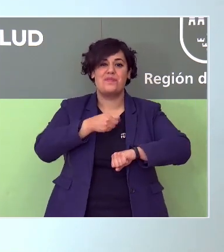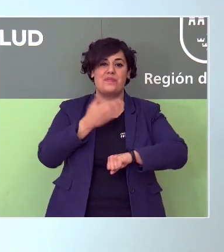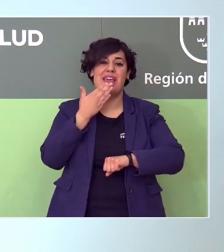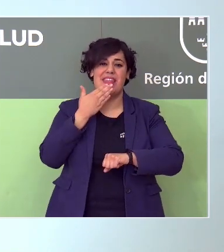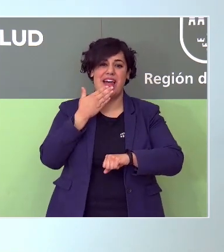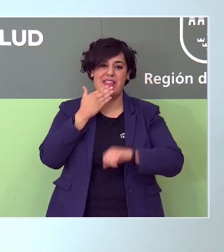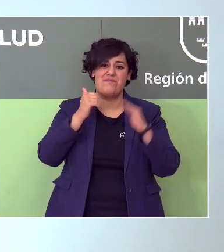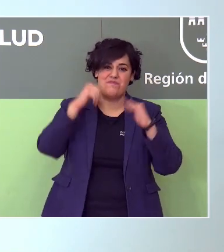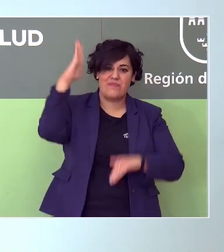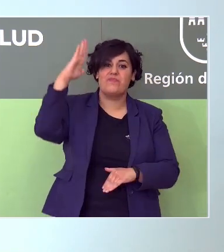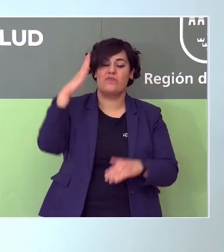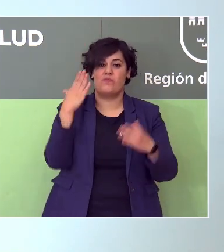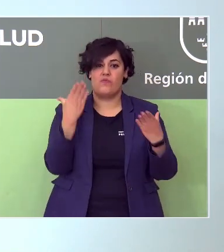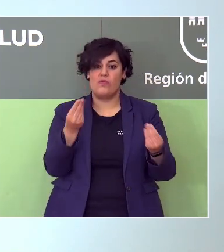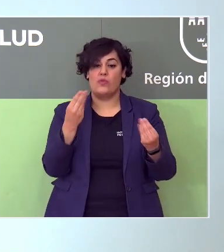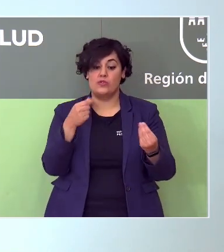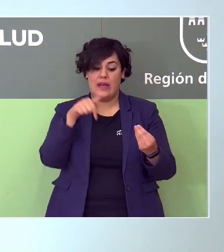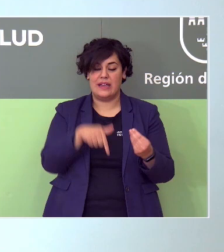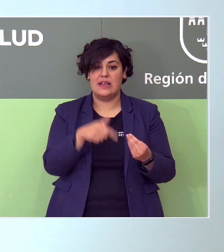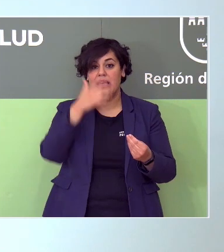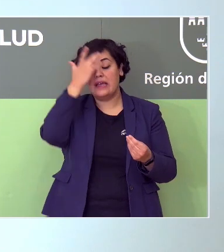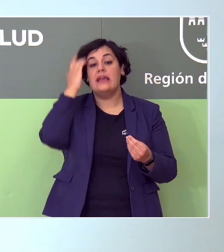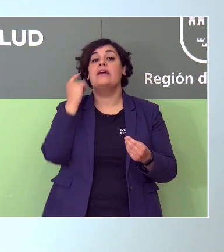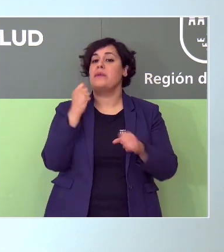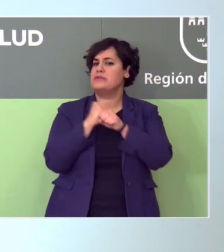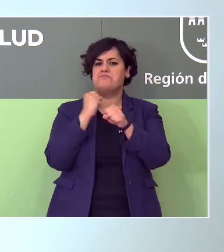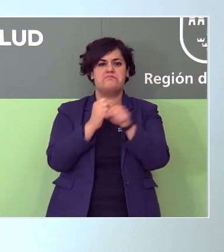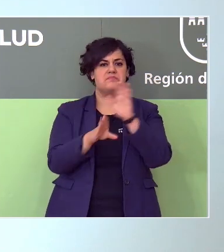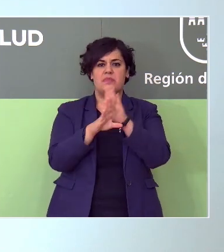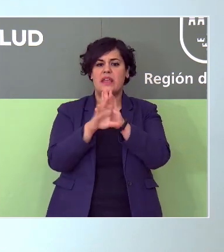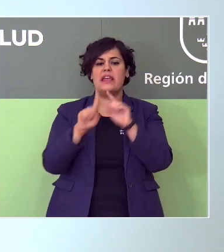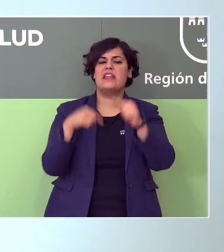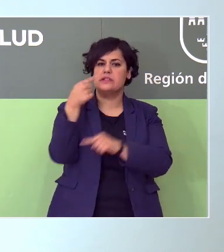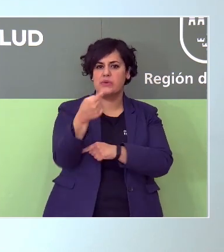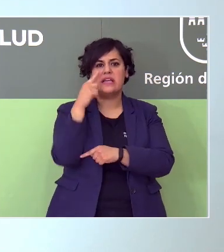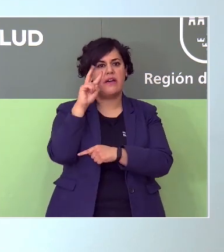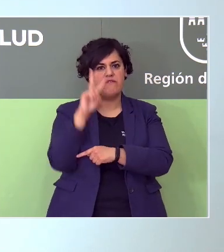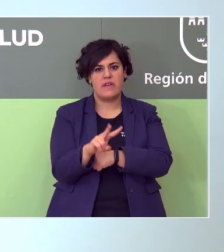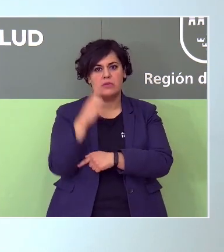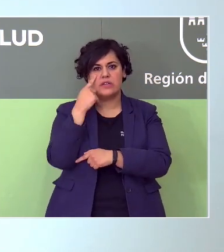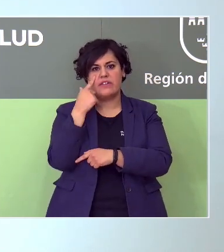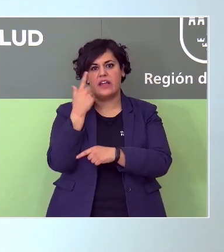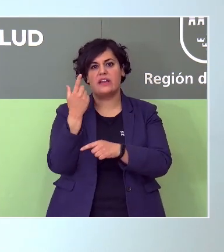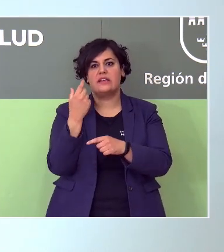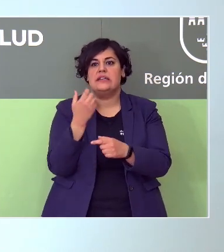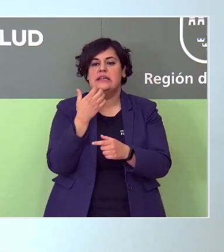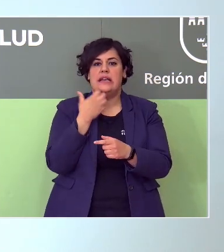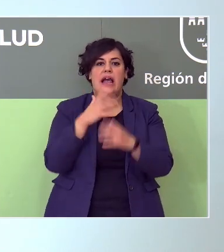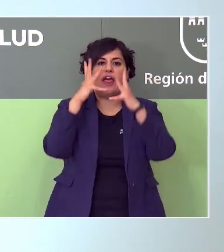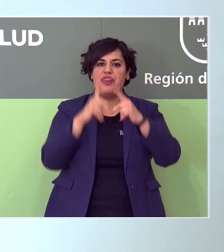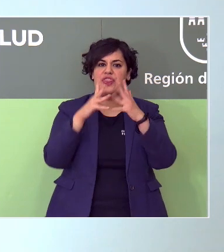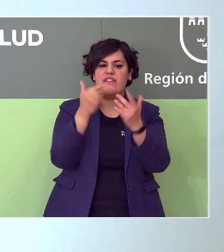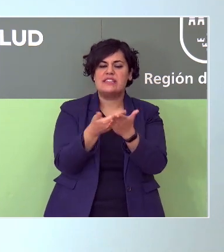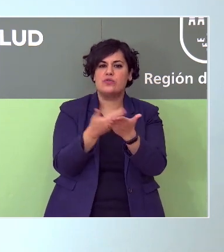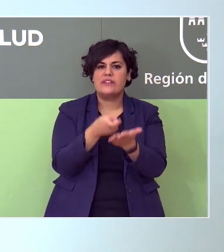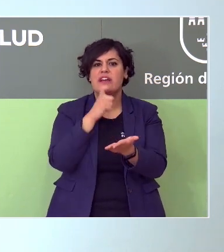mismo lo importante es seguir trabajando y luego más adelante veremos cómo se ha trabajado y qué problemas han habido y qué causas han justificado las cifras que tengamos. Yo